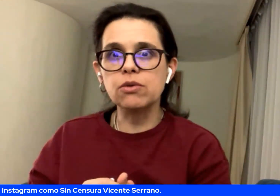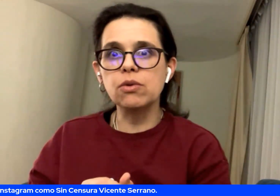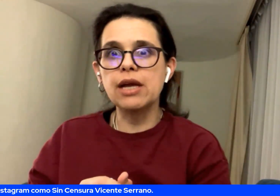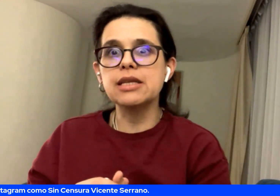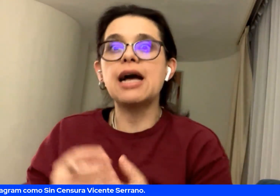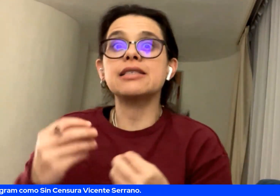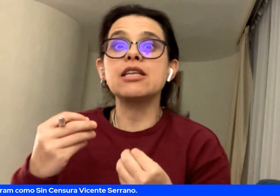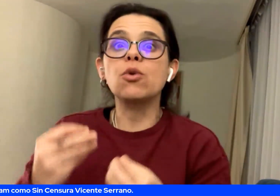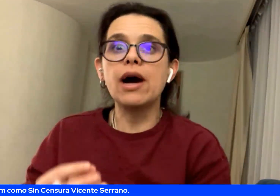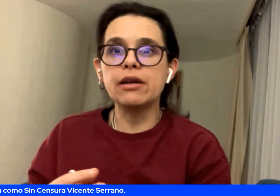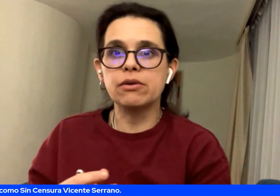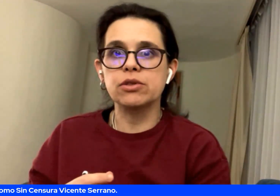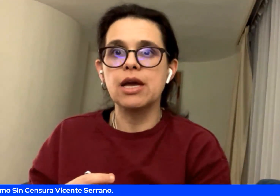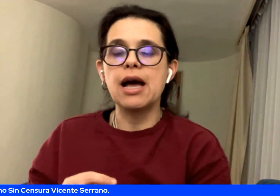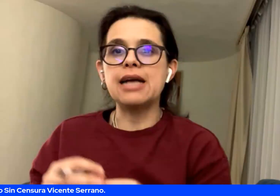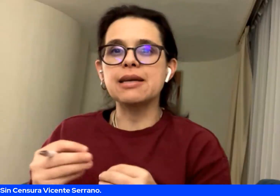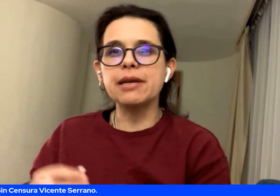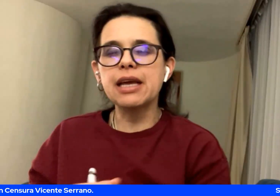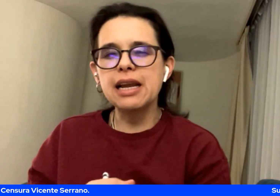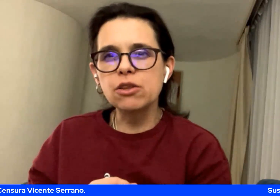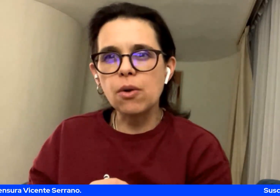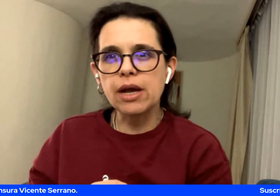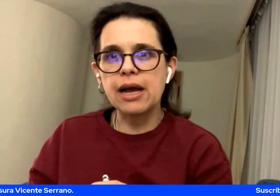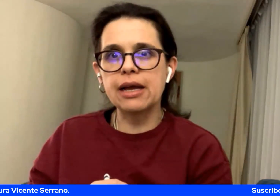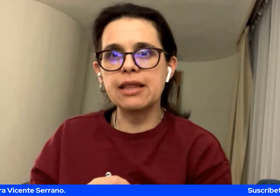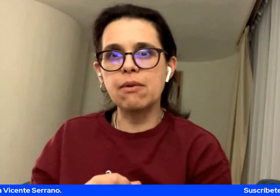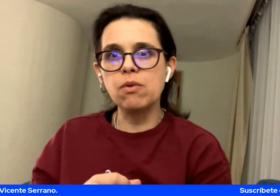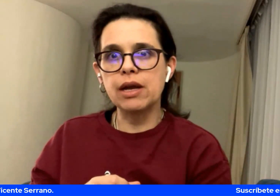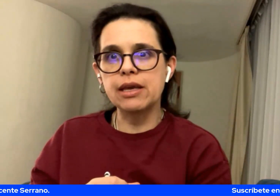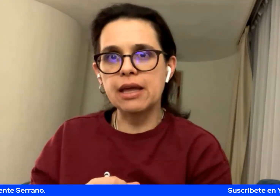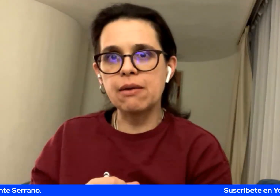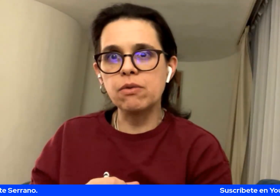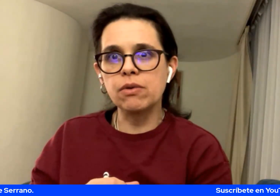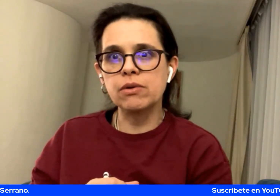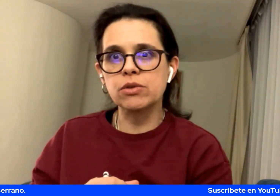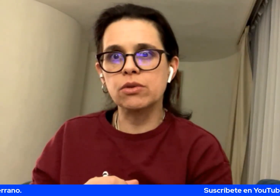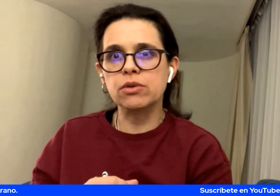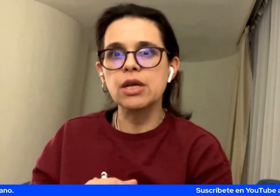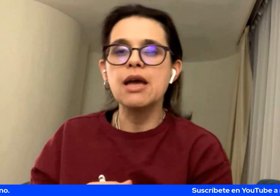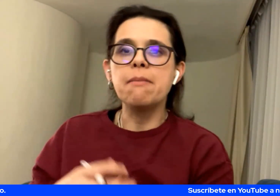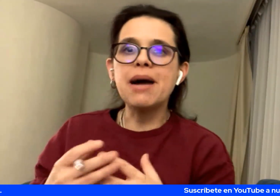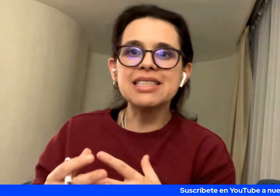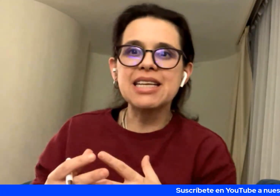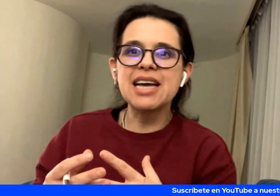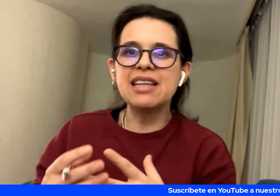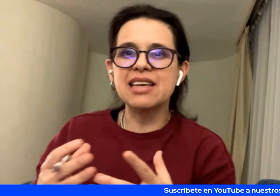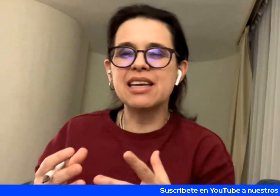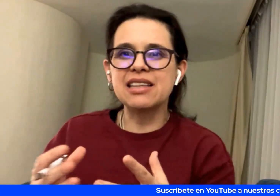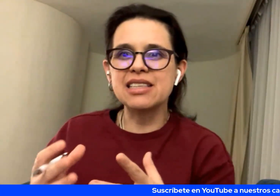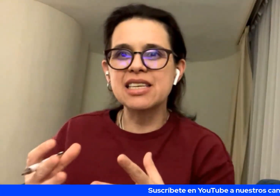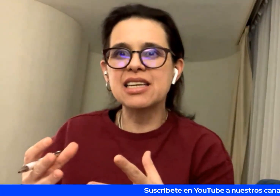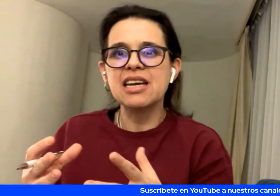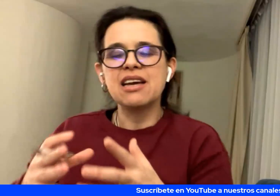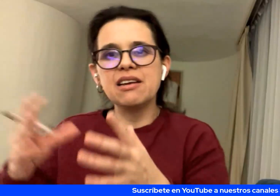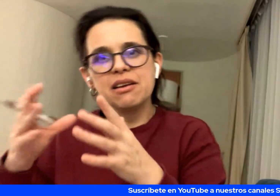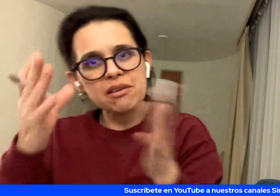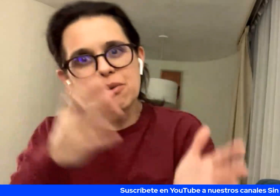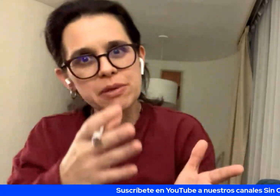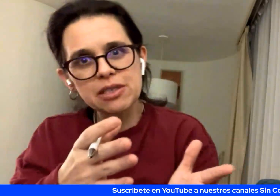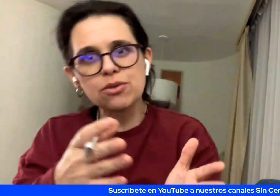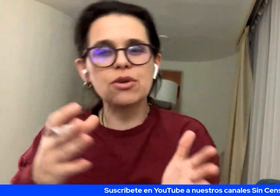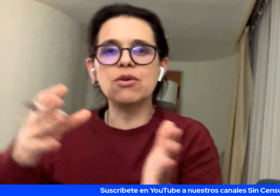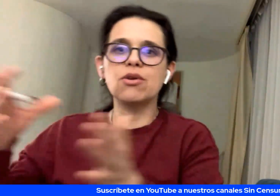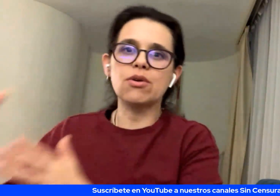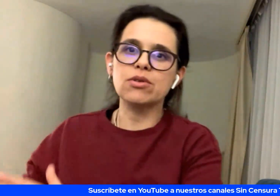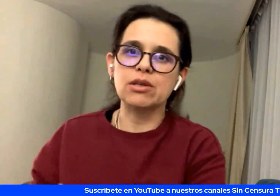las coyunturas, a situarnos, a saber qué le toca a cada una y cada uno de nosotros, más allá del decir, no,